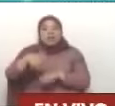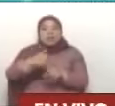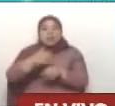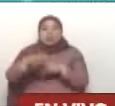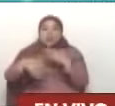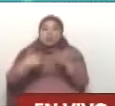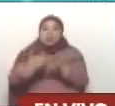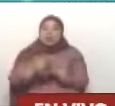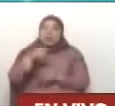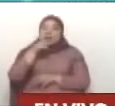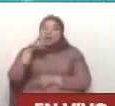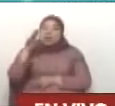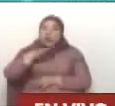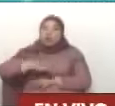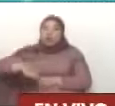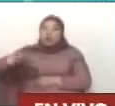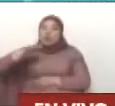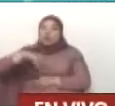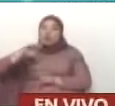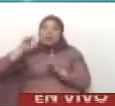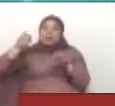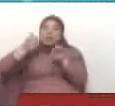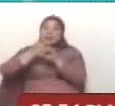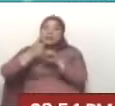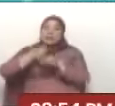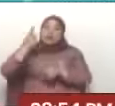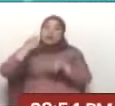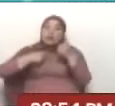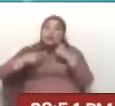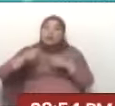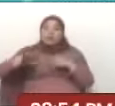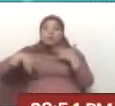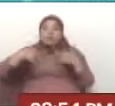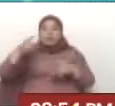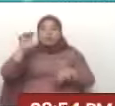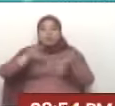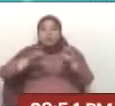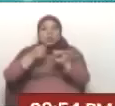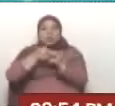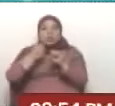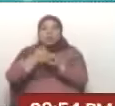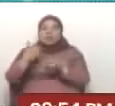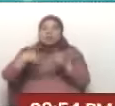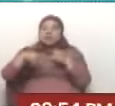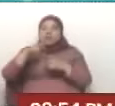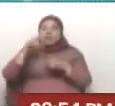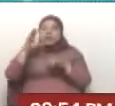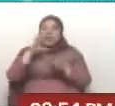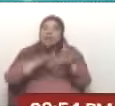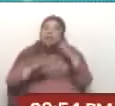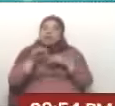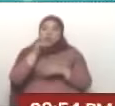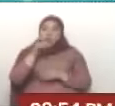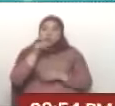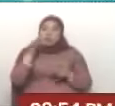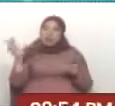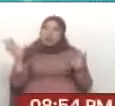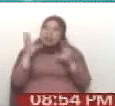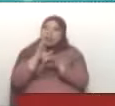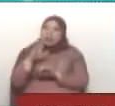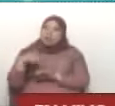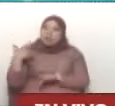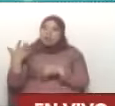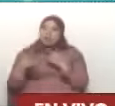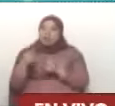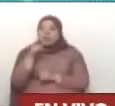hasta rapel, podemos hacer montañismo, podemos hacer espeleología, que es lo que estábamos hablando de la cueva. Podemos